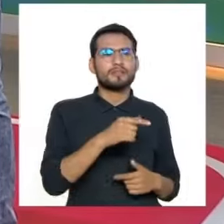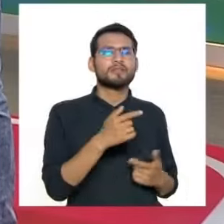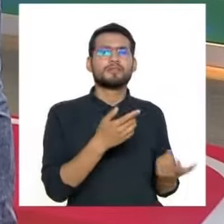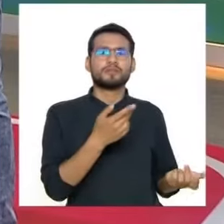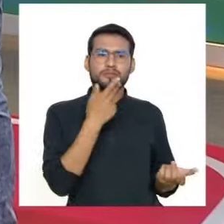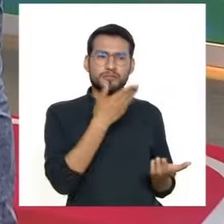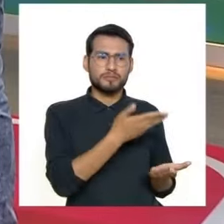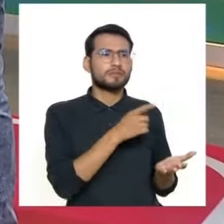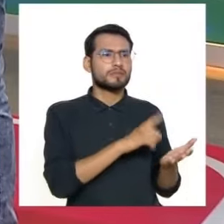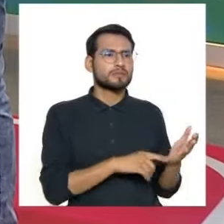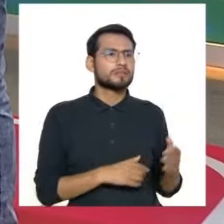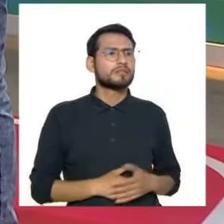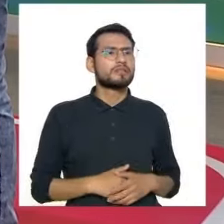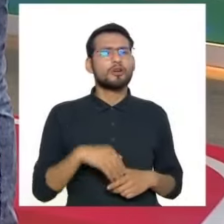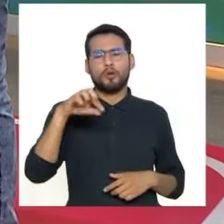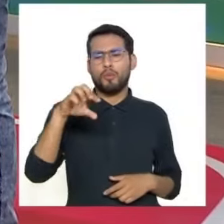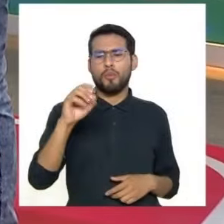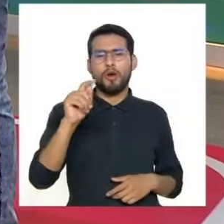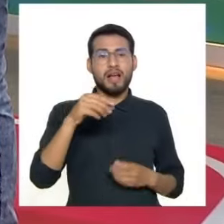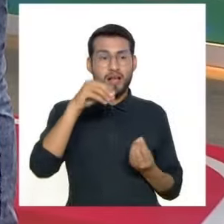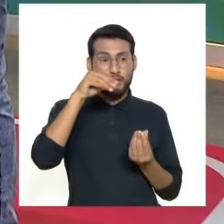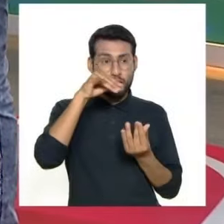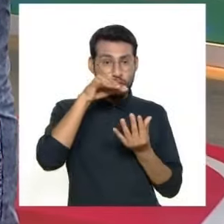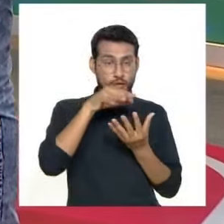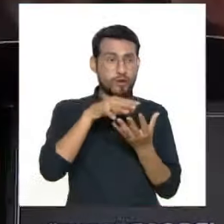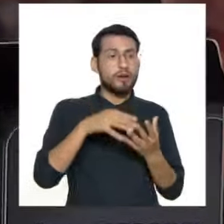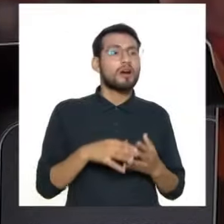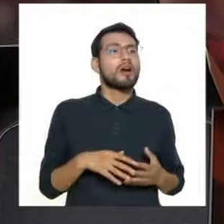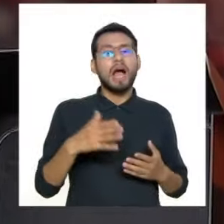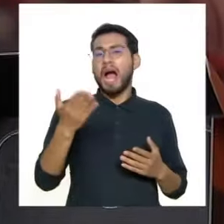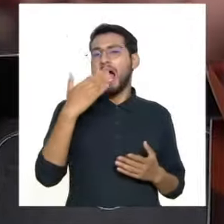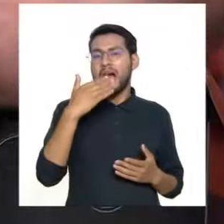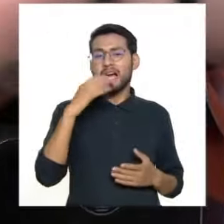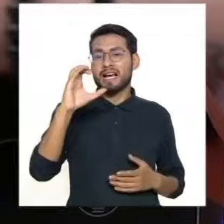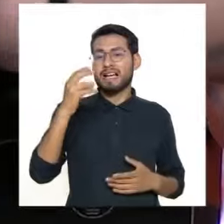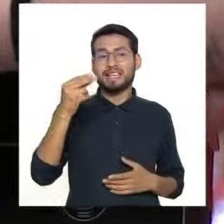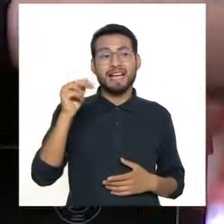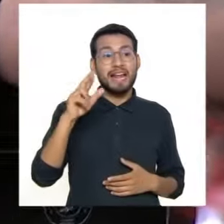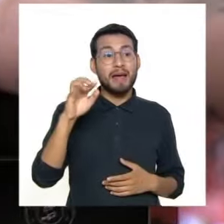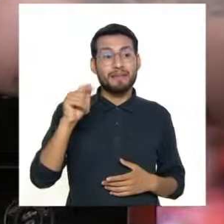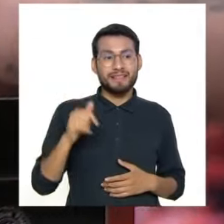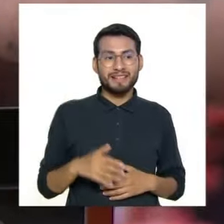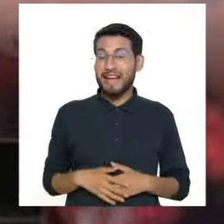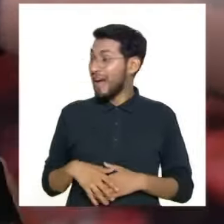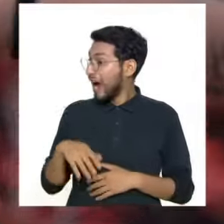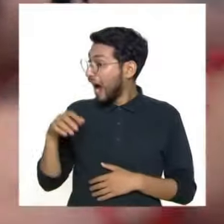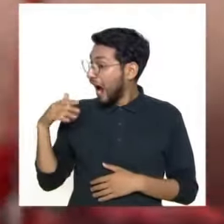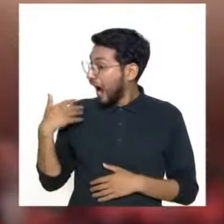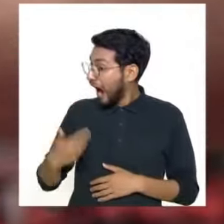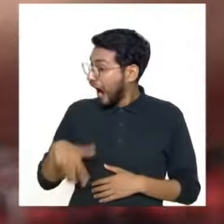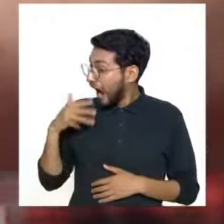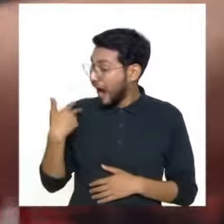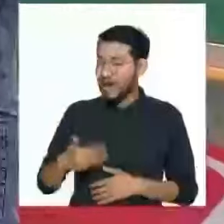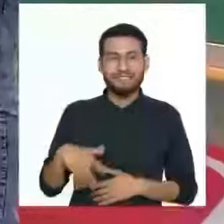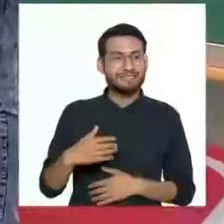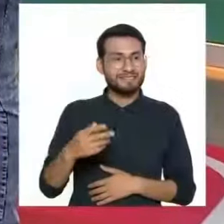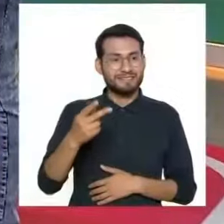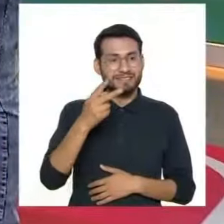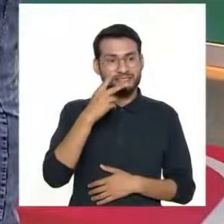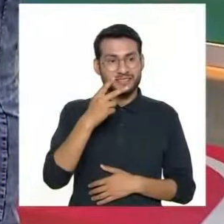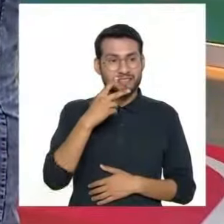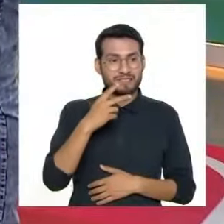producto que tiene pota Ahumada e con ají charapita Oye Ahí está el aich charapita